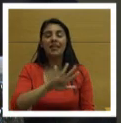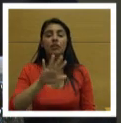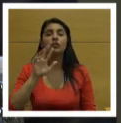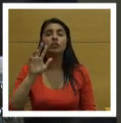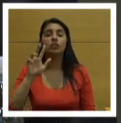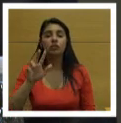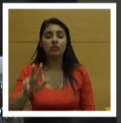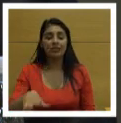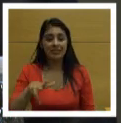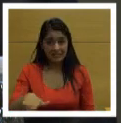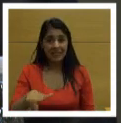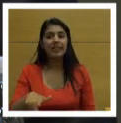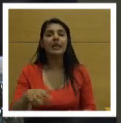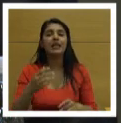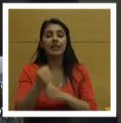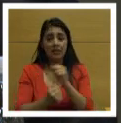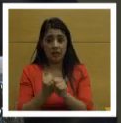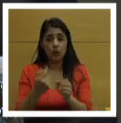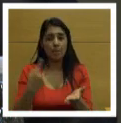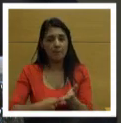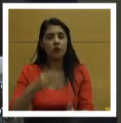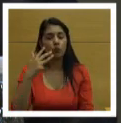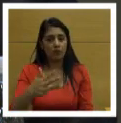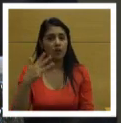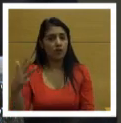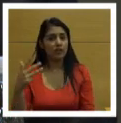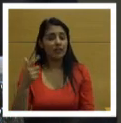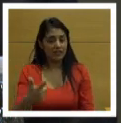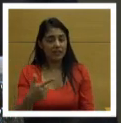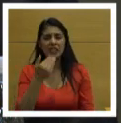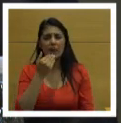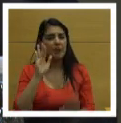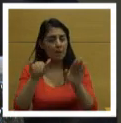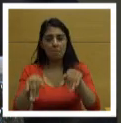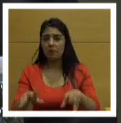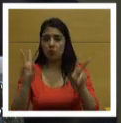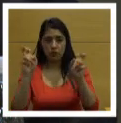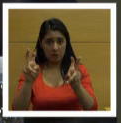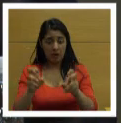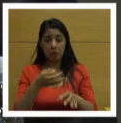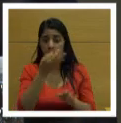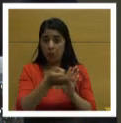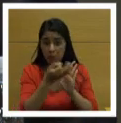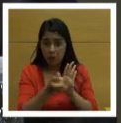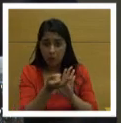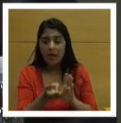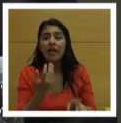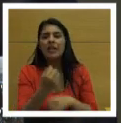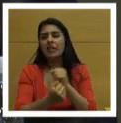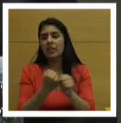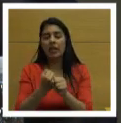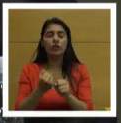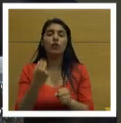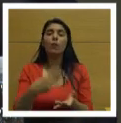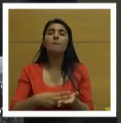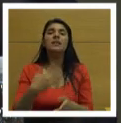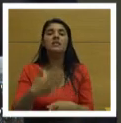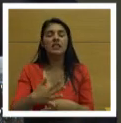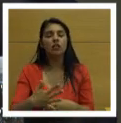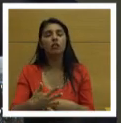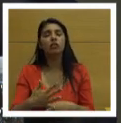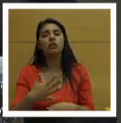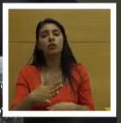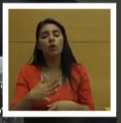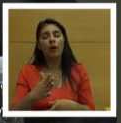del año 1999 también se refiere a esta materia. Desde el año 2005 existen otras leyes que